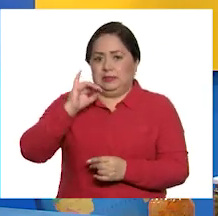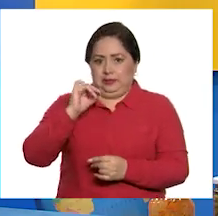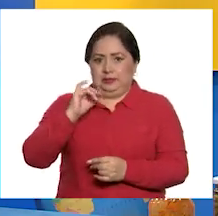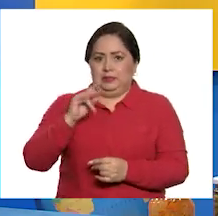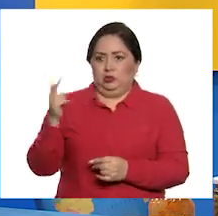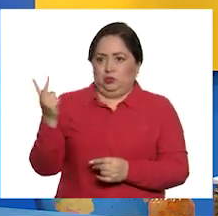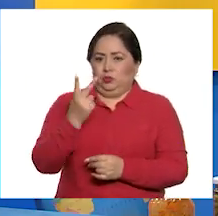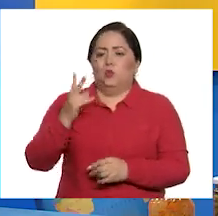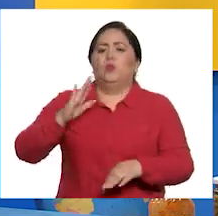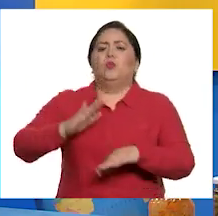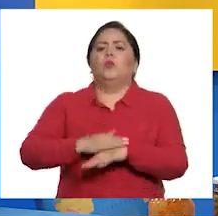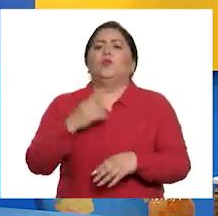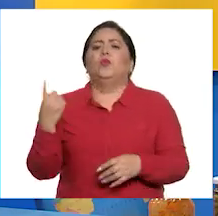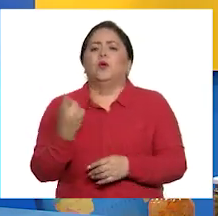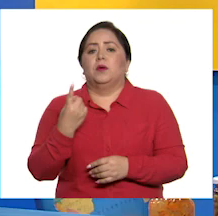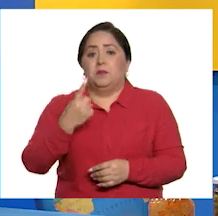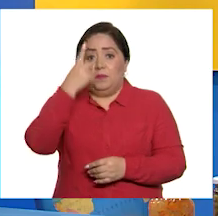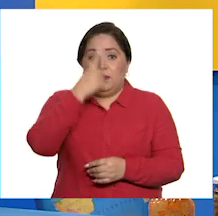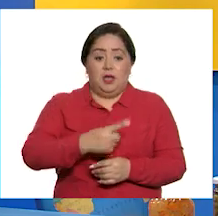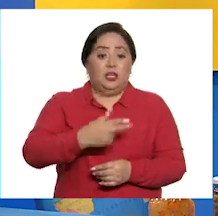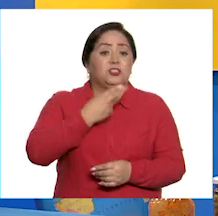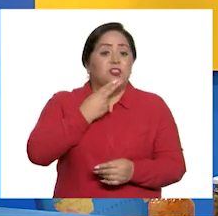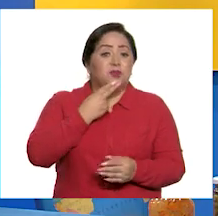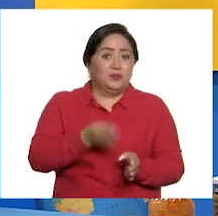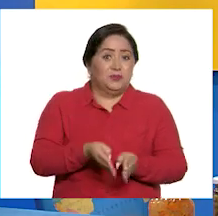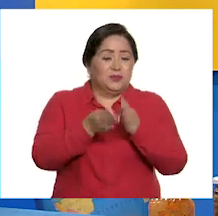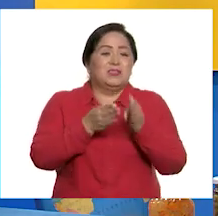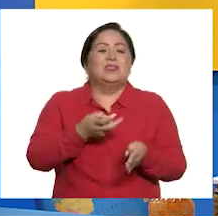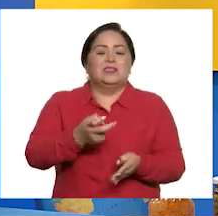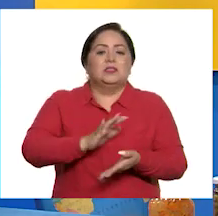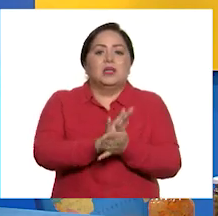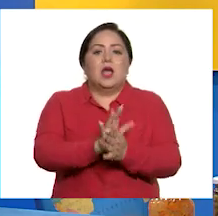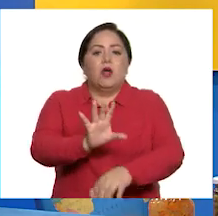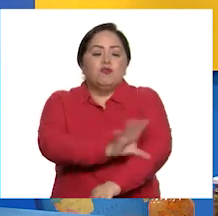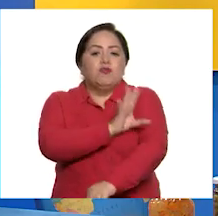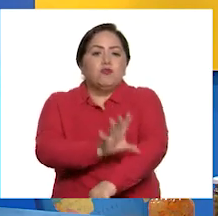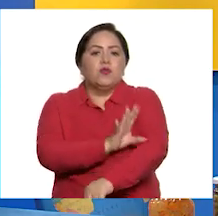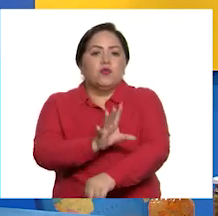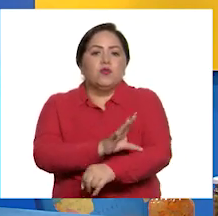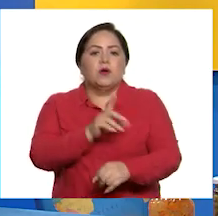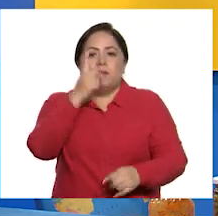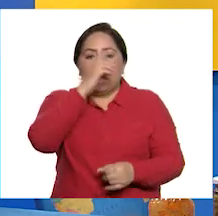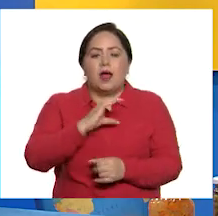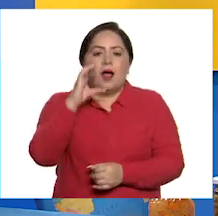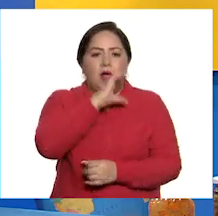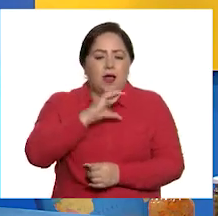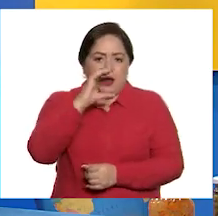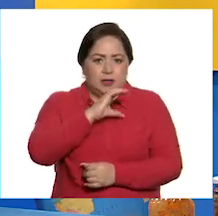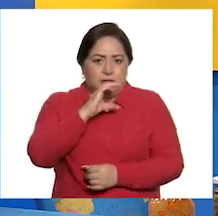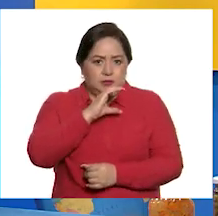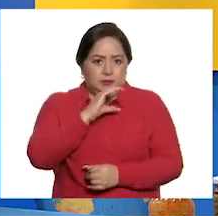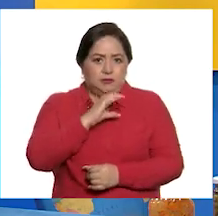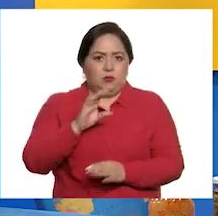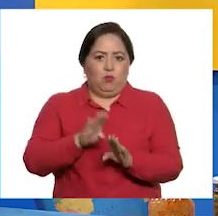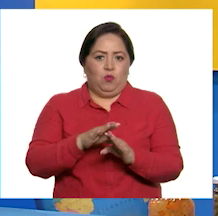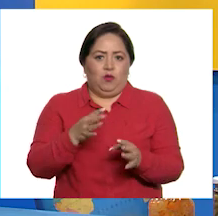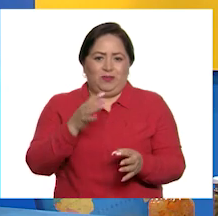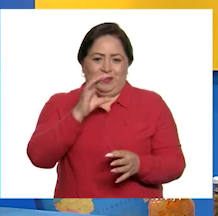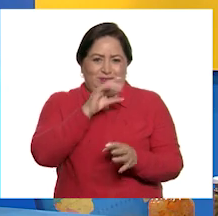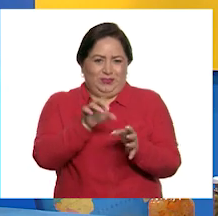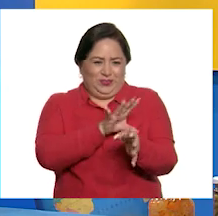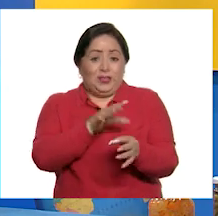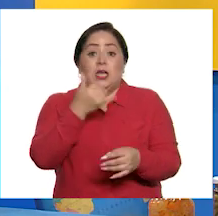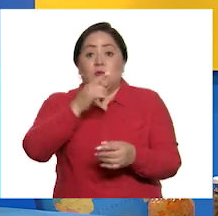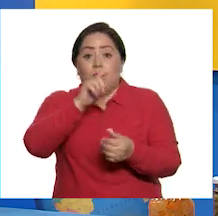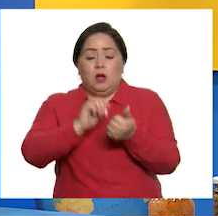ambas preguntas, porque pues para que funcione un tostador se transforma la energía eléctrica en calor mediante una resistencia. Y